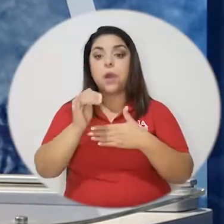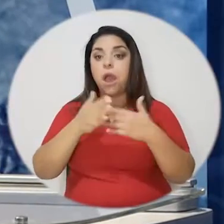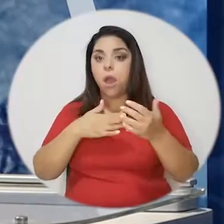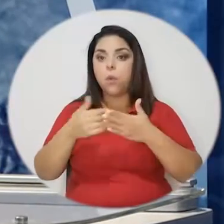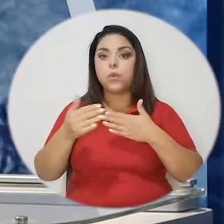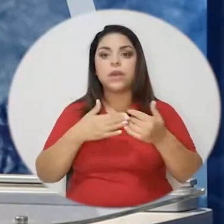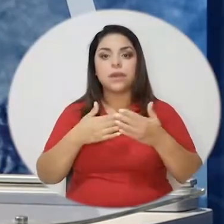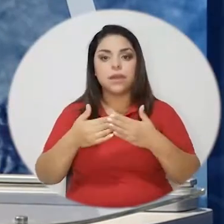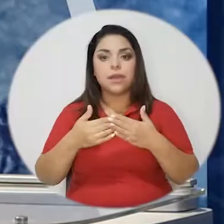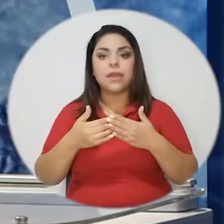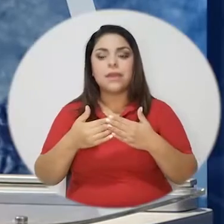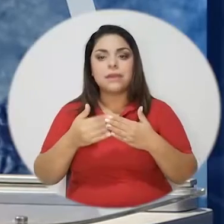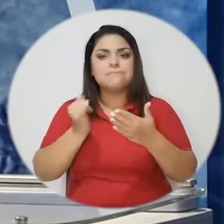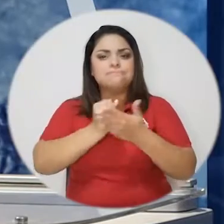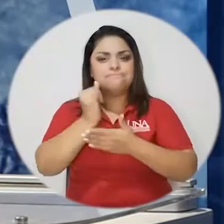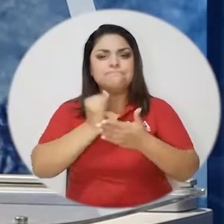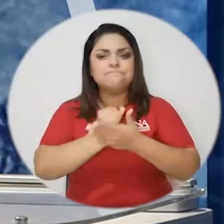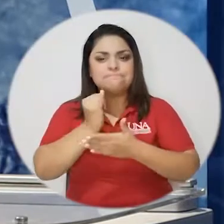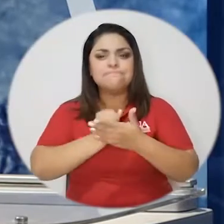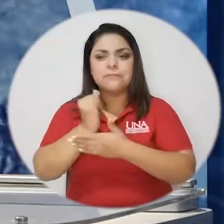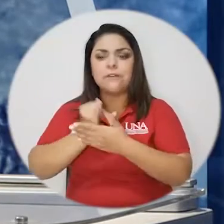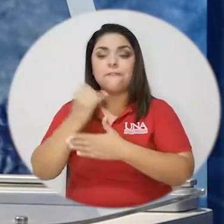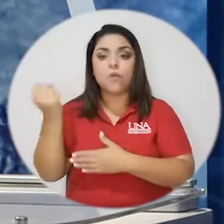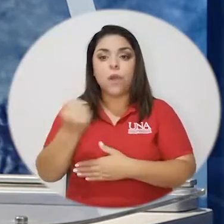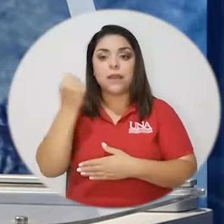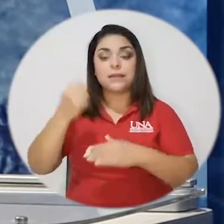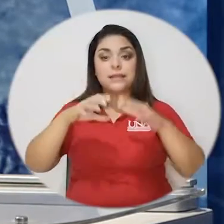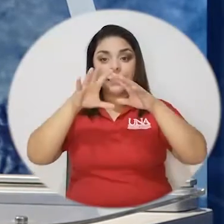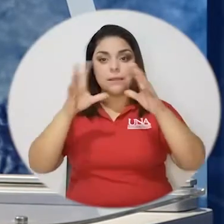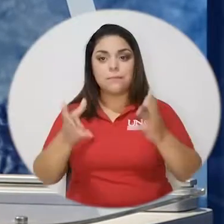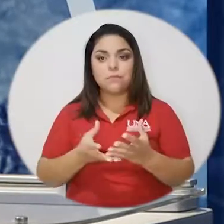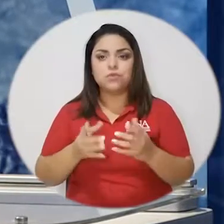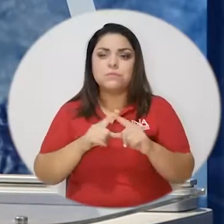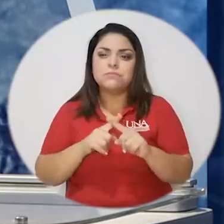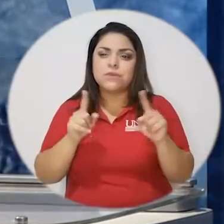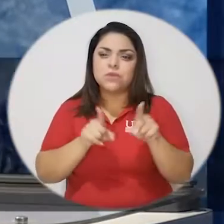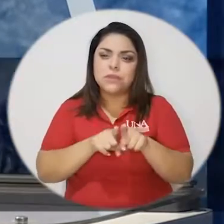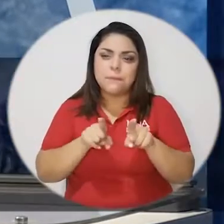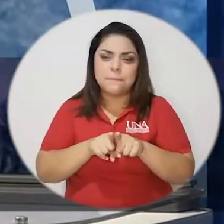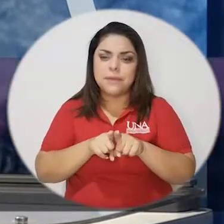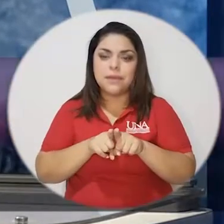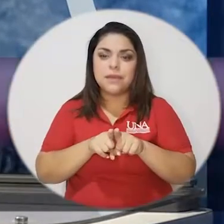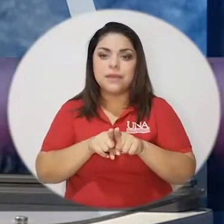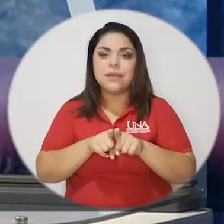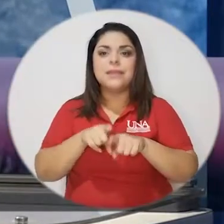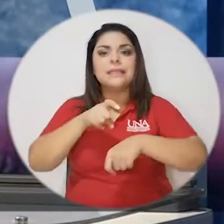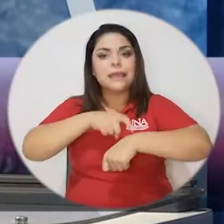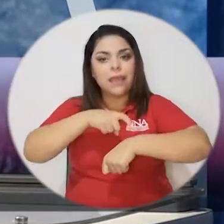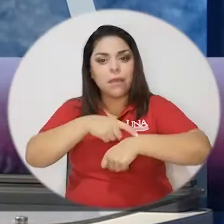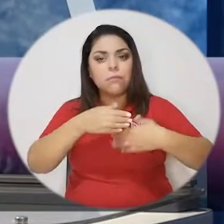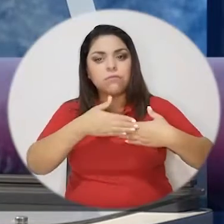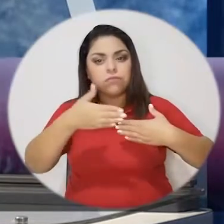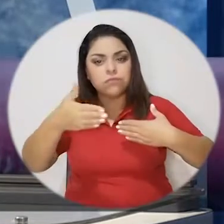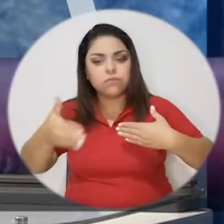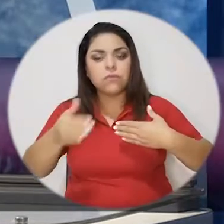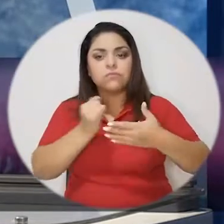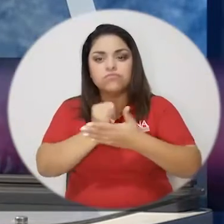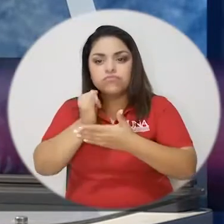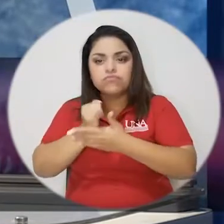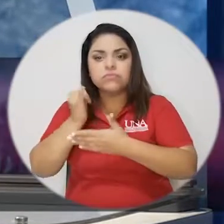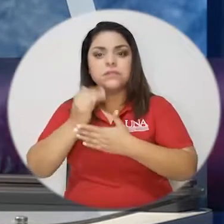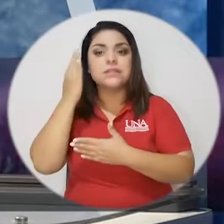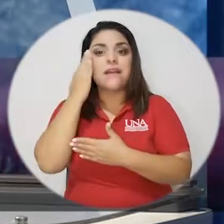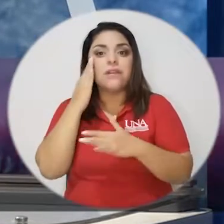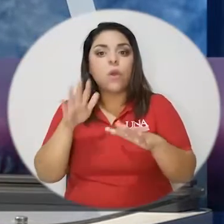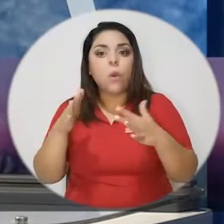de que ha sido a golpe de tambor en todo el mundo, pues también tiene que llevar su tiempo para poder conocer cómo